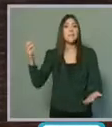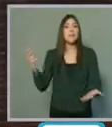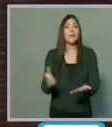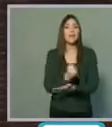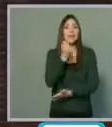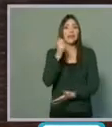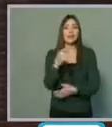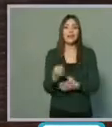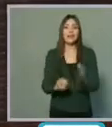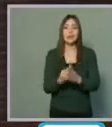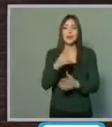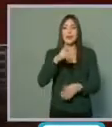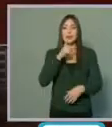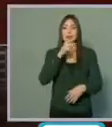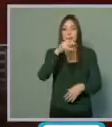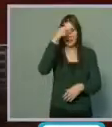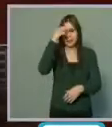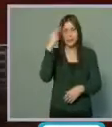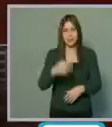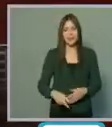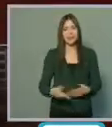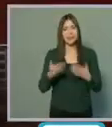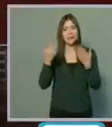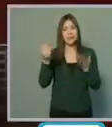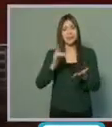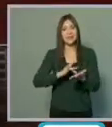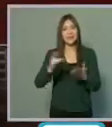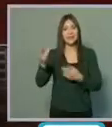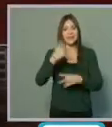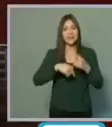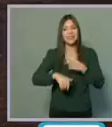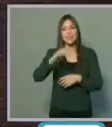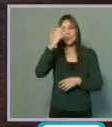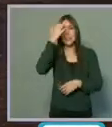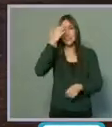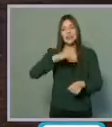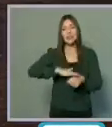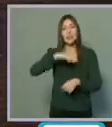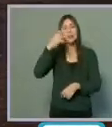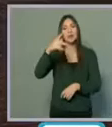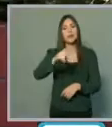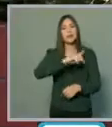México. Muchísimas gracias, Sergey. Un placer que estés aquí con nosotros, conocer un poco más de tu